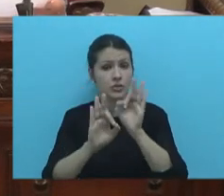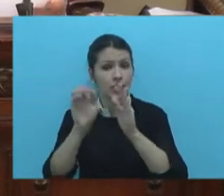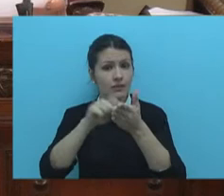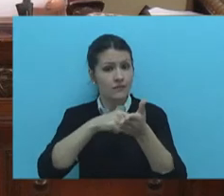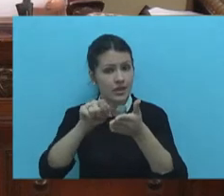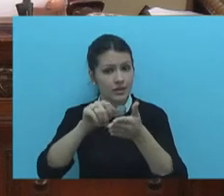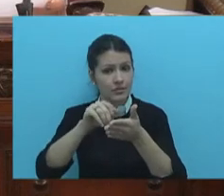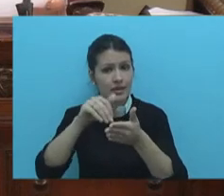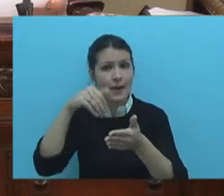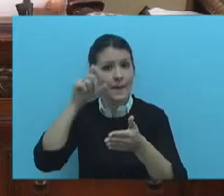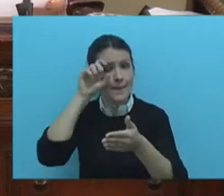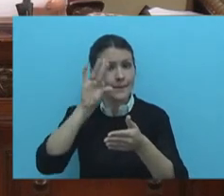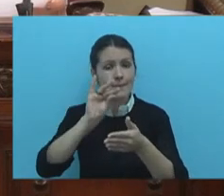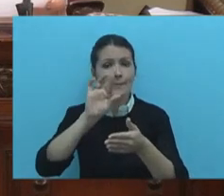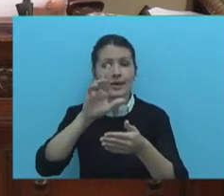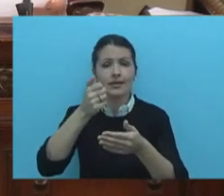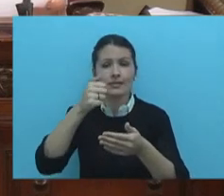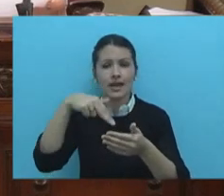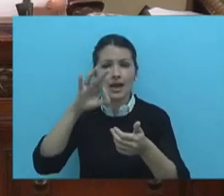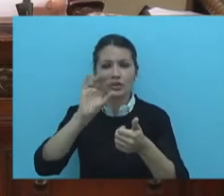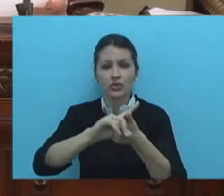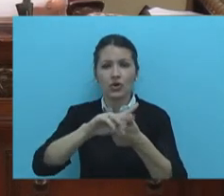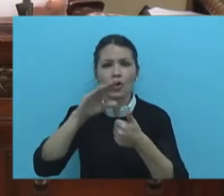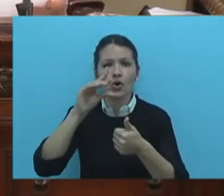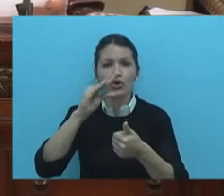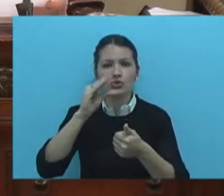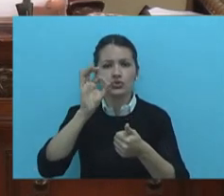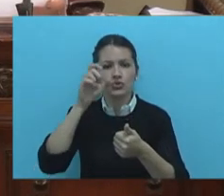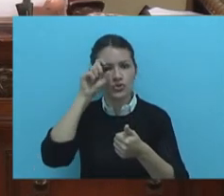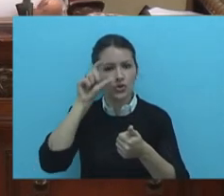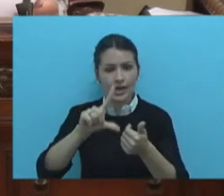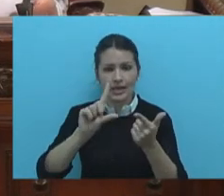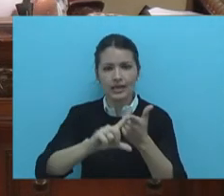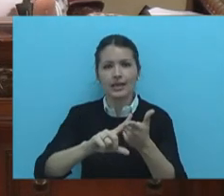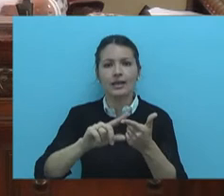Joel Machuca, Camila Bianchi y Balbina Lonigro.